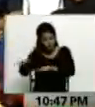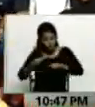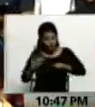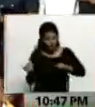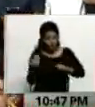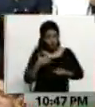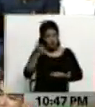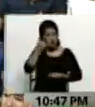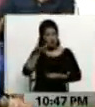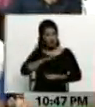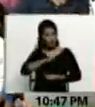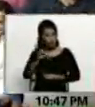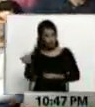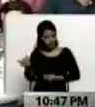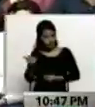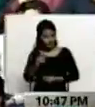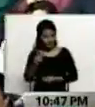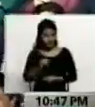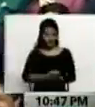por